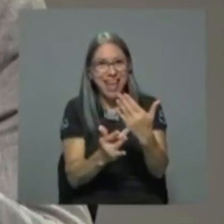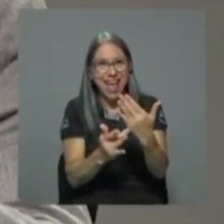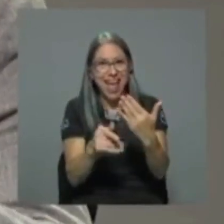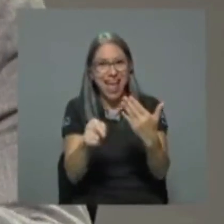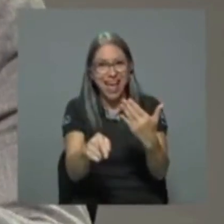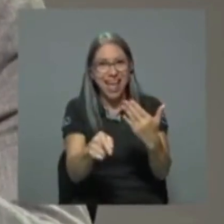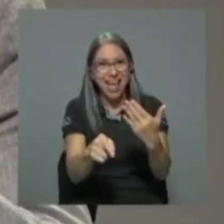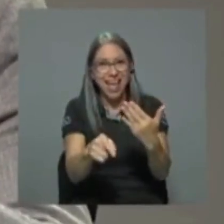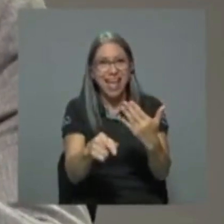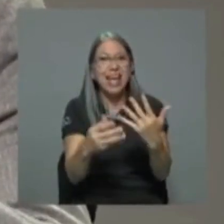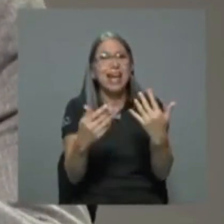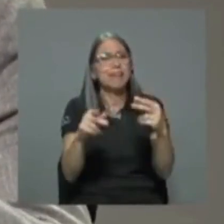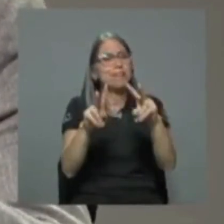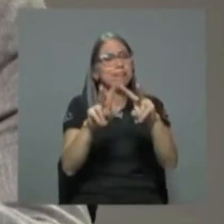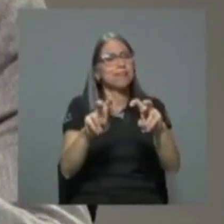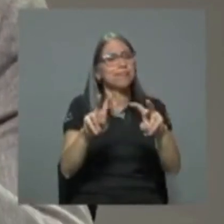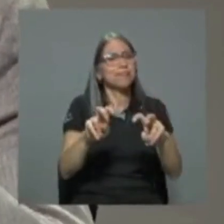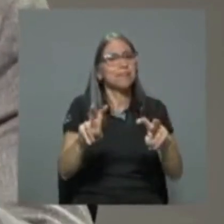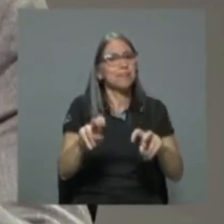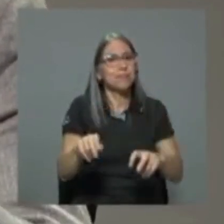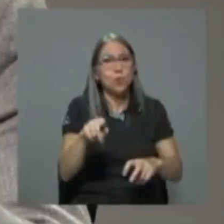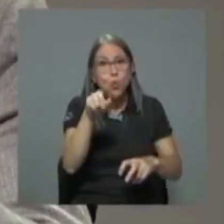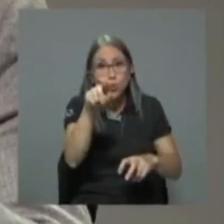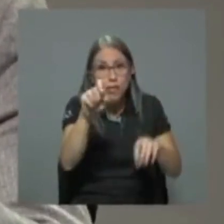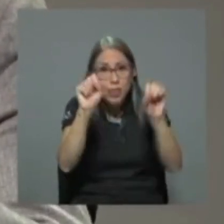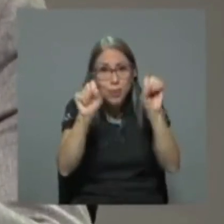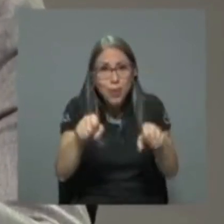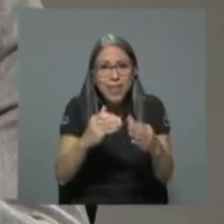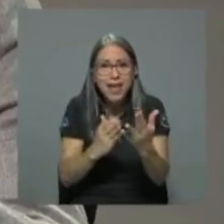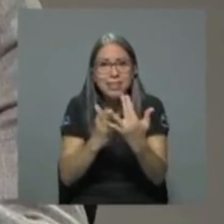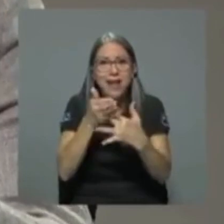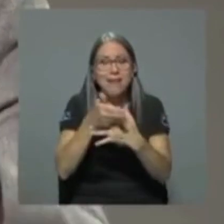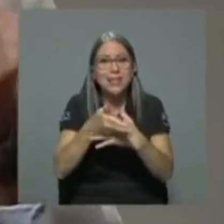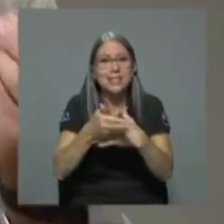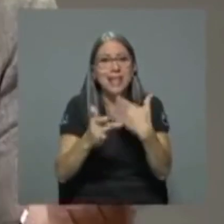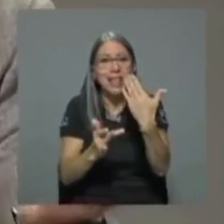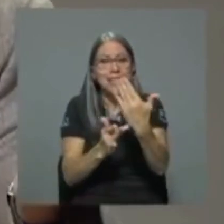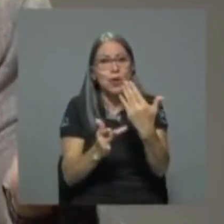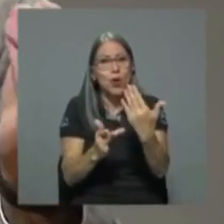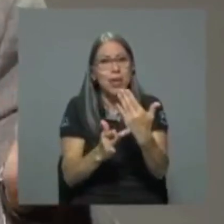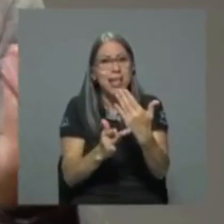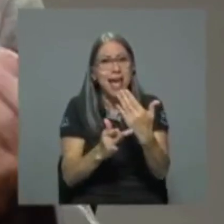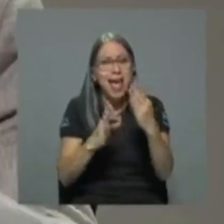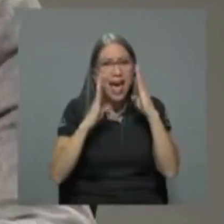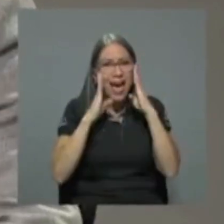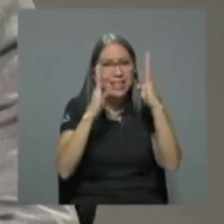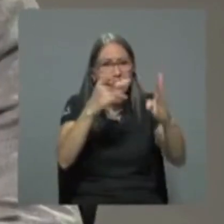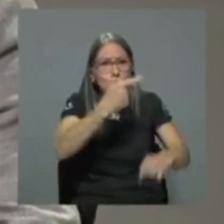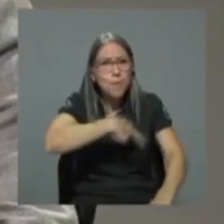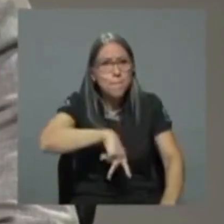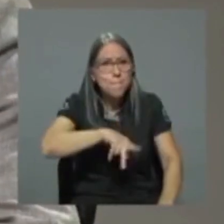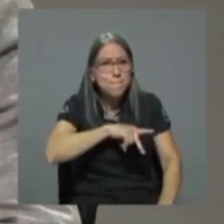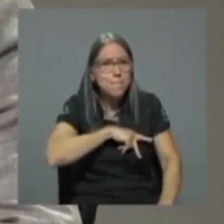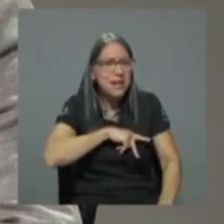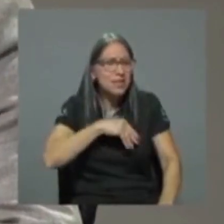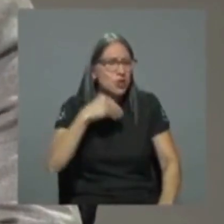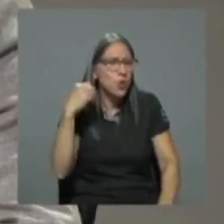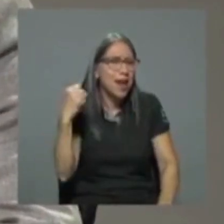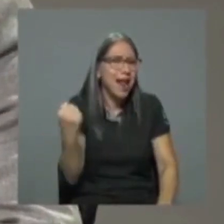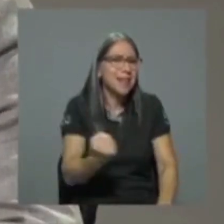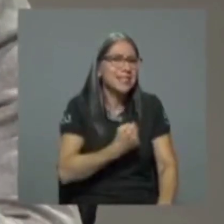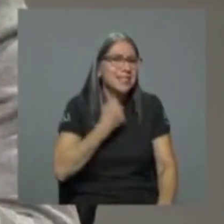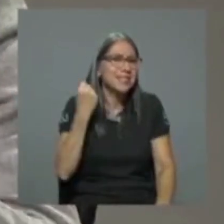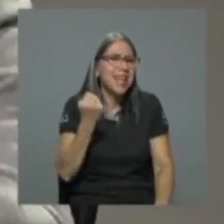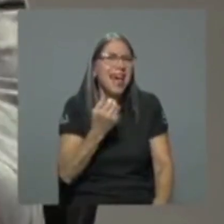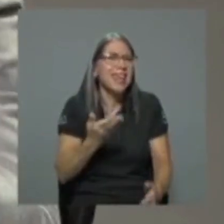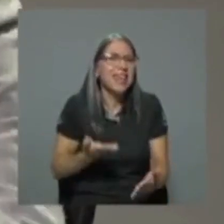usted puede hoy en día, por la tecnología, personalizar de una forma exagerada lo que le ofrece una